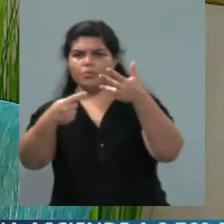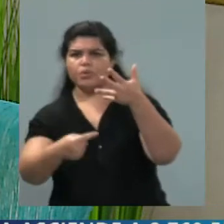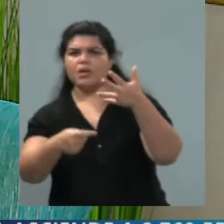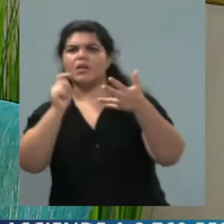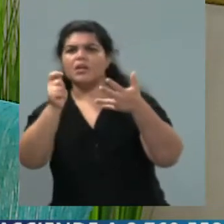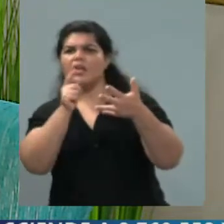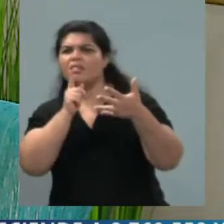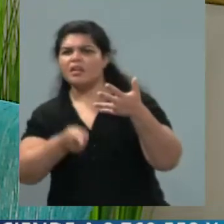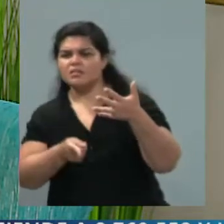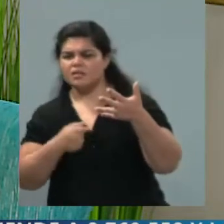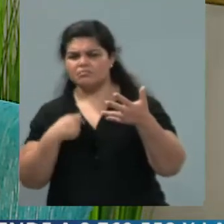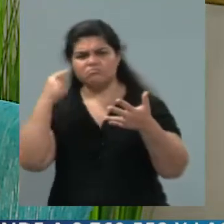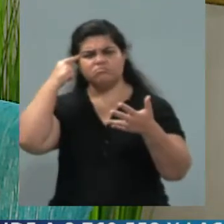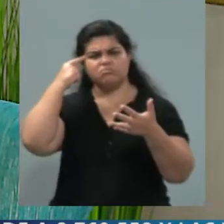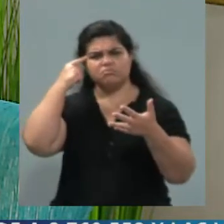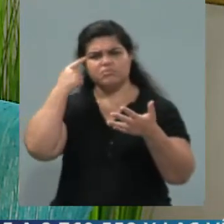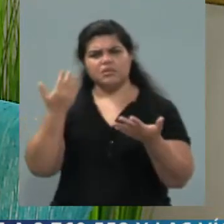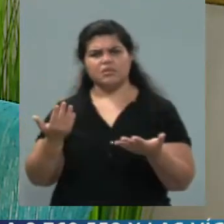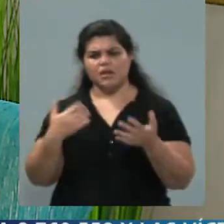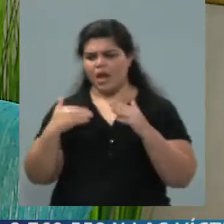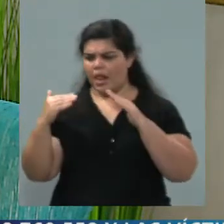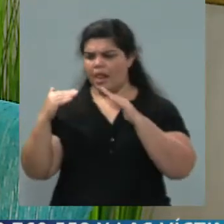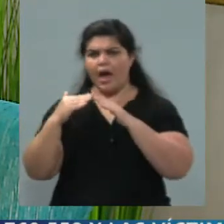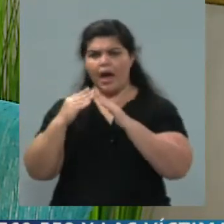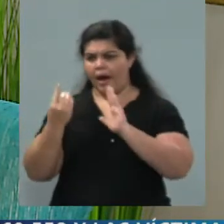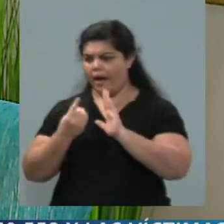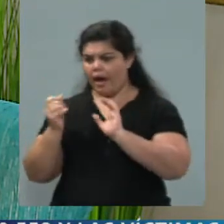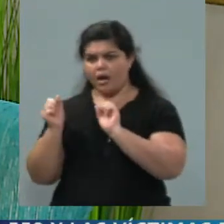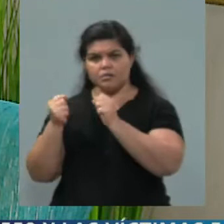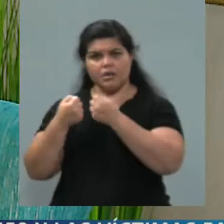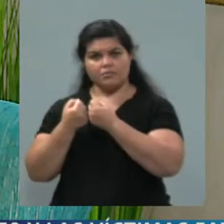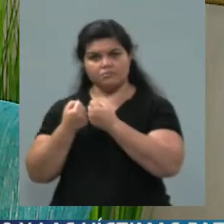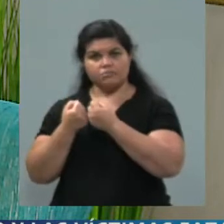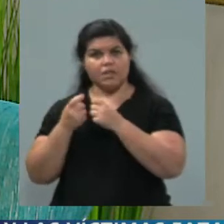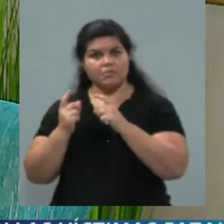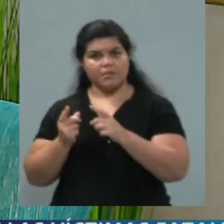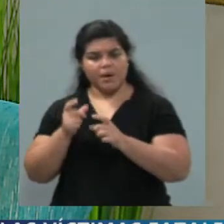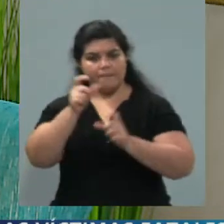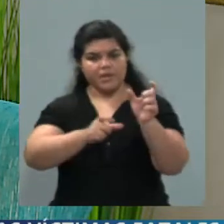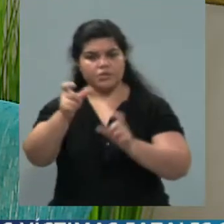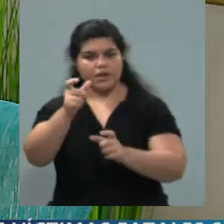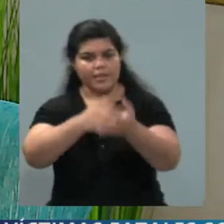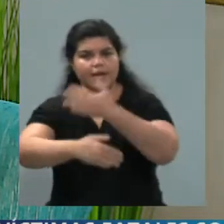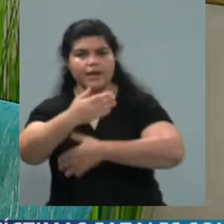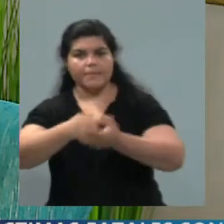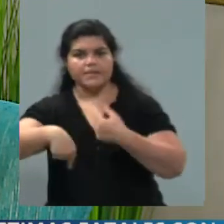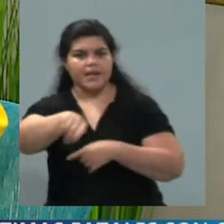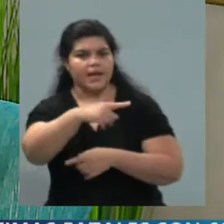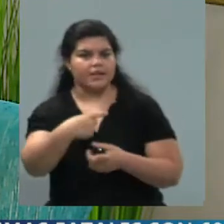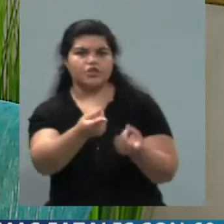se empezaba a hablar del aislamiento en el medio de la pandemia, se hablaba ya de las necesidades de las personas con discapacidad, por ejemplo,